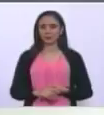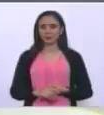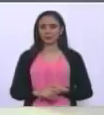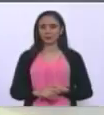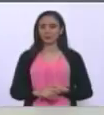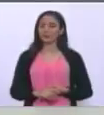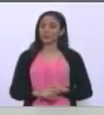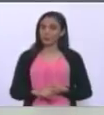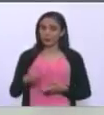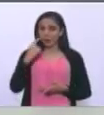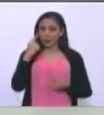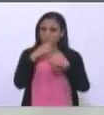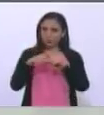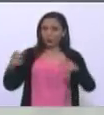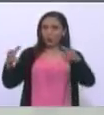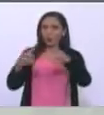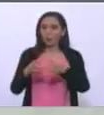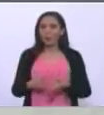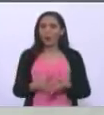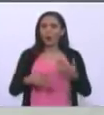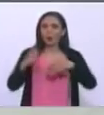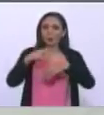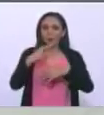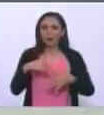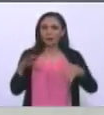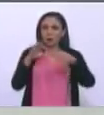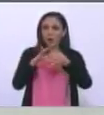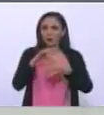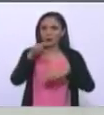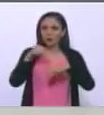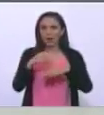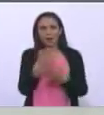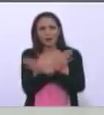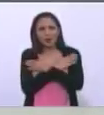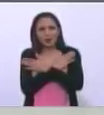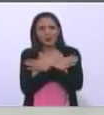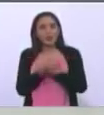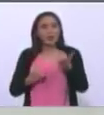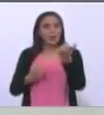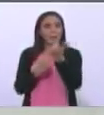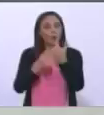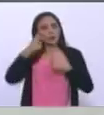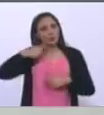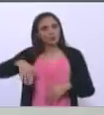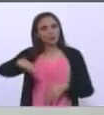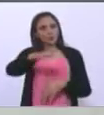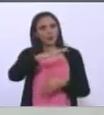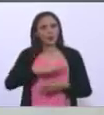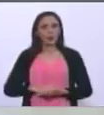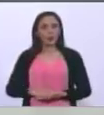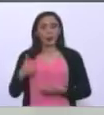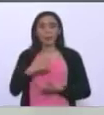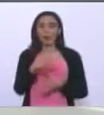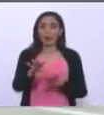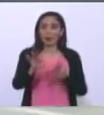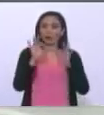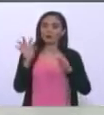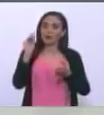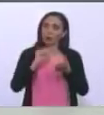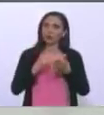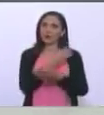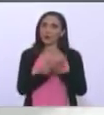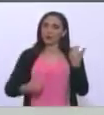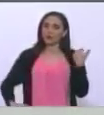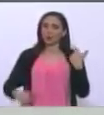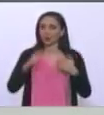La Unidad Revolucionaria Nacional Guatemalteca felicita y respalda al pueblo de la República Bolivariana de Venezuela por la reelección del compañero